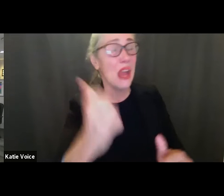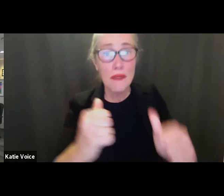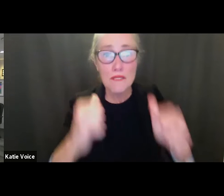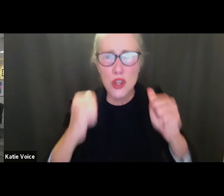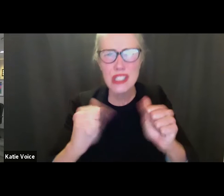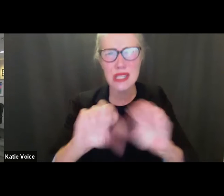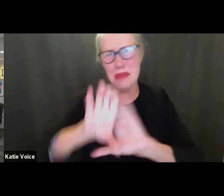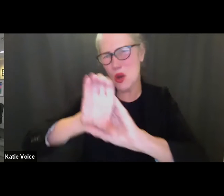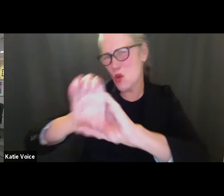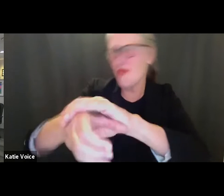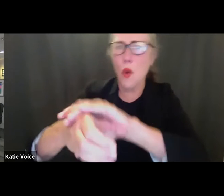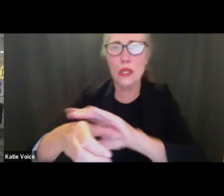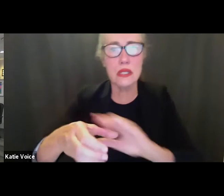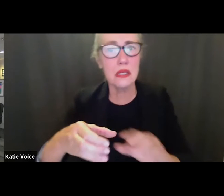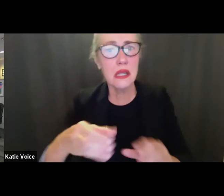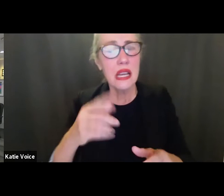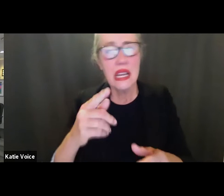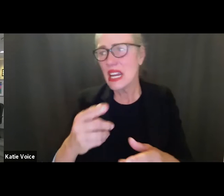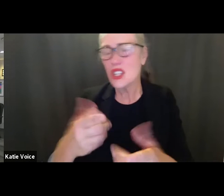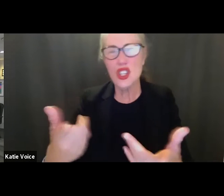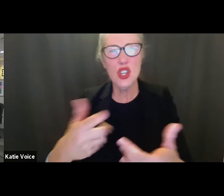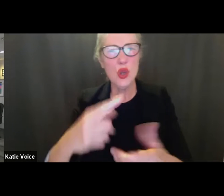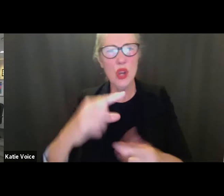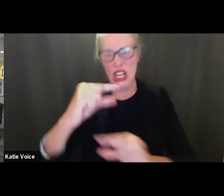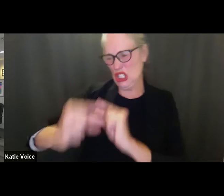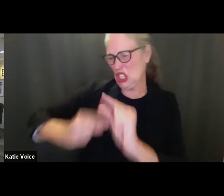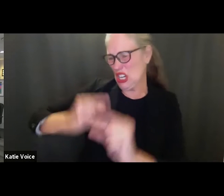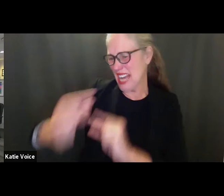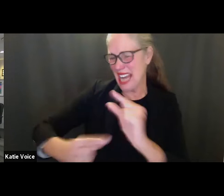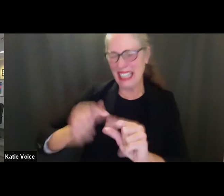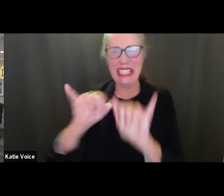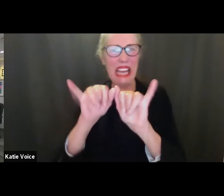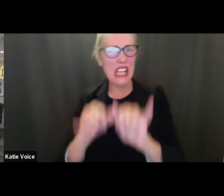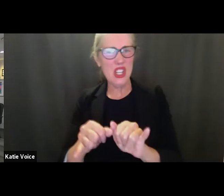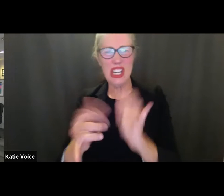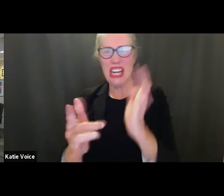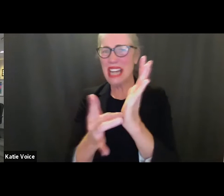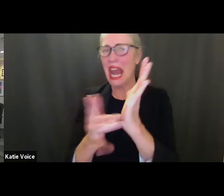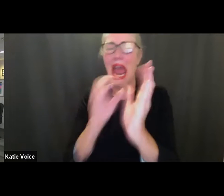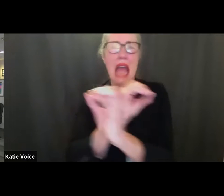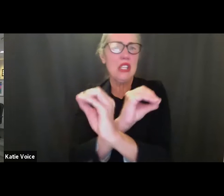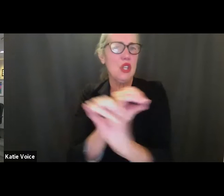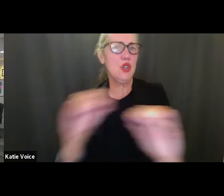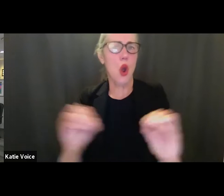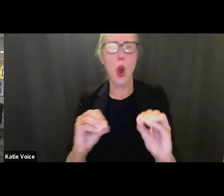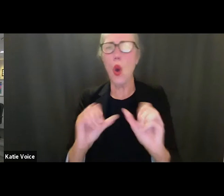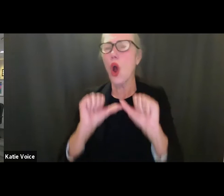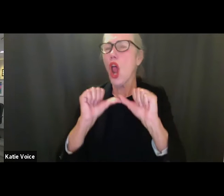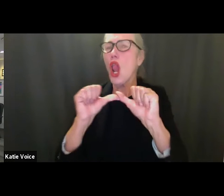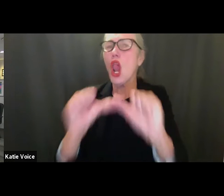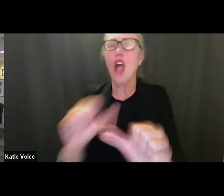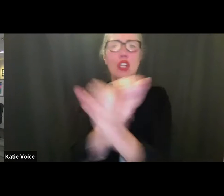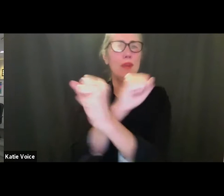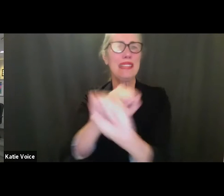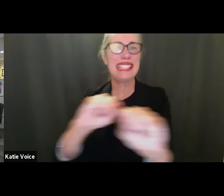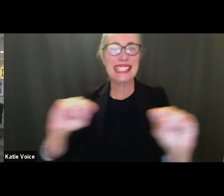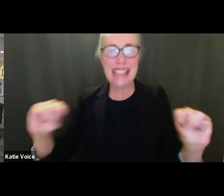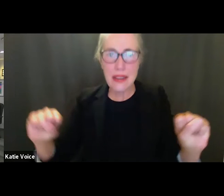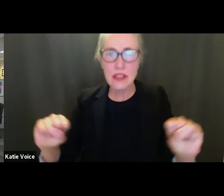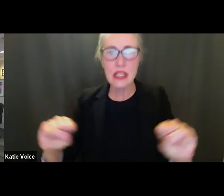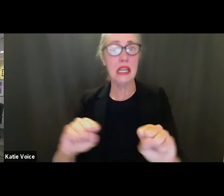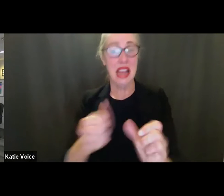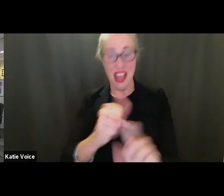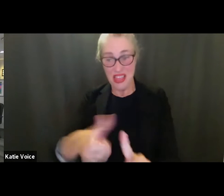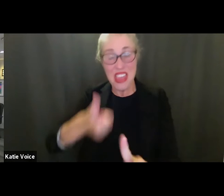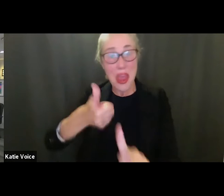despidiendo si ellos se niegan a ser obligados a someterse a una vacuna que no tiene ningún perfil